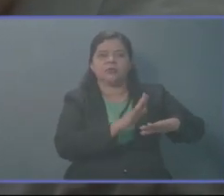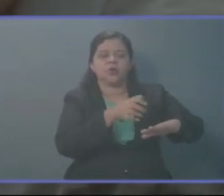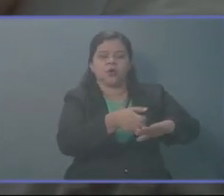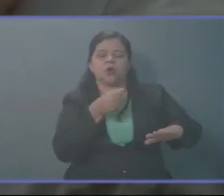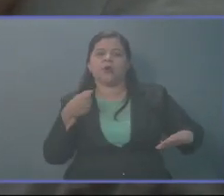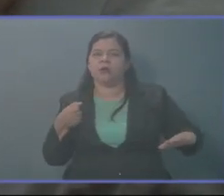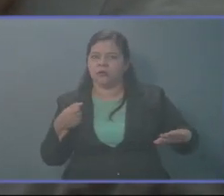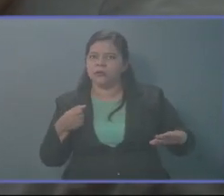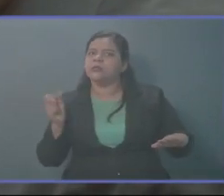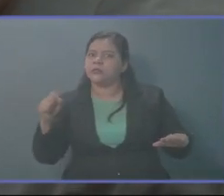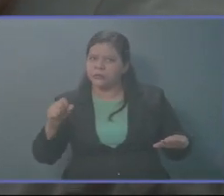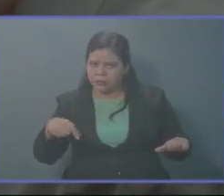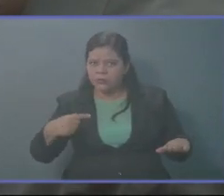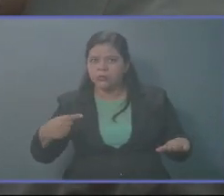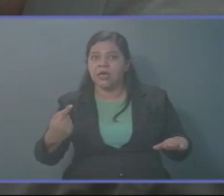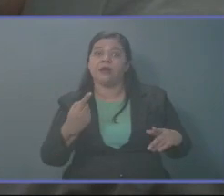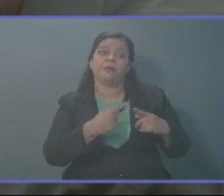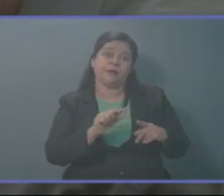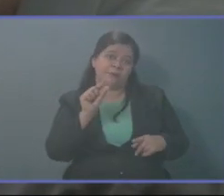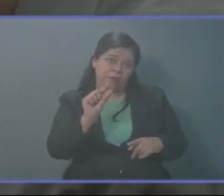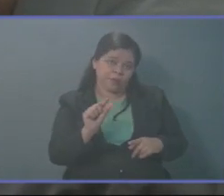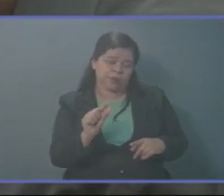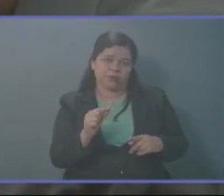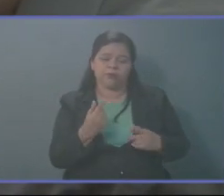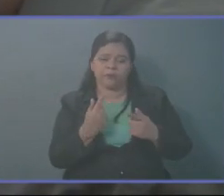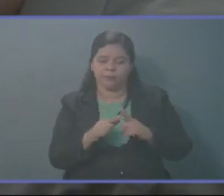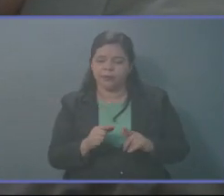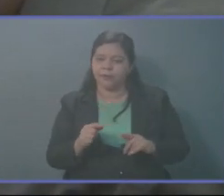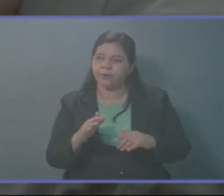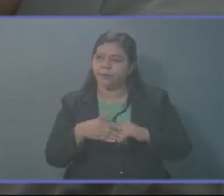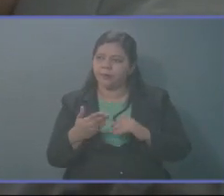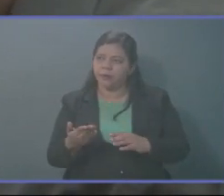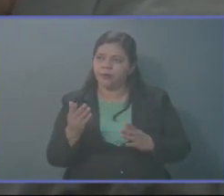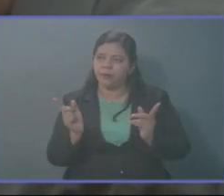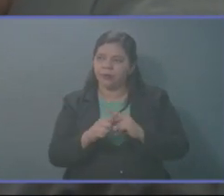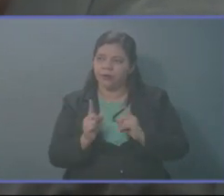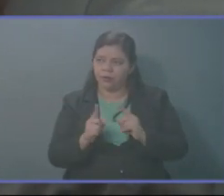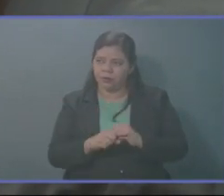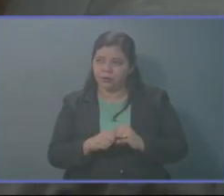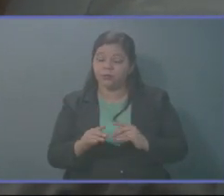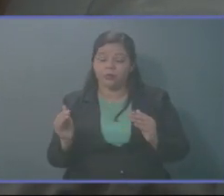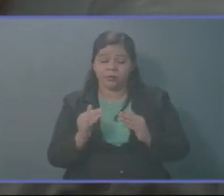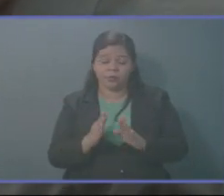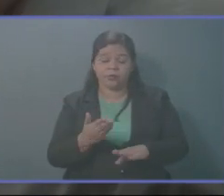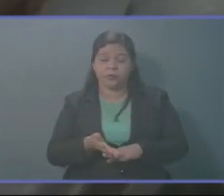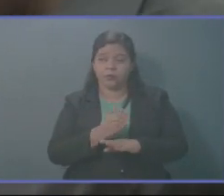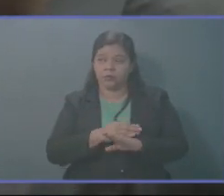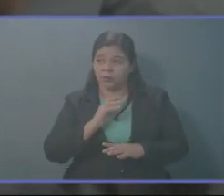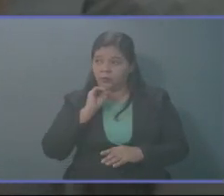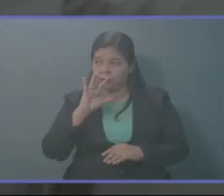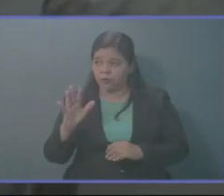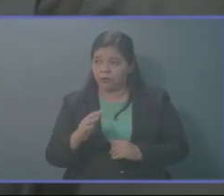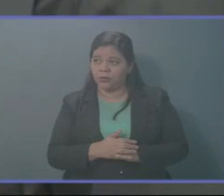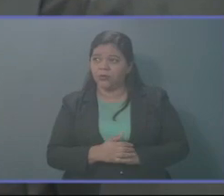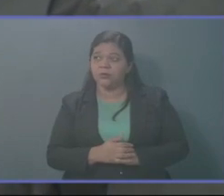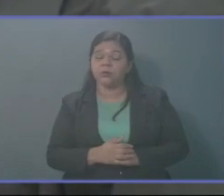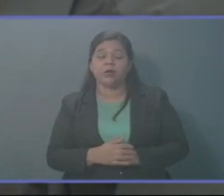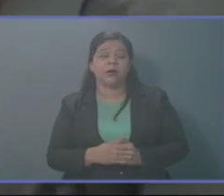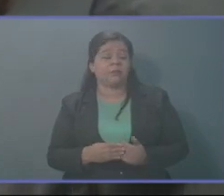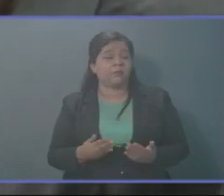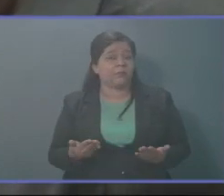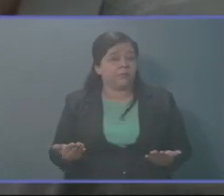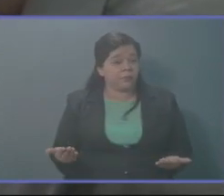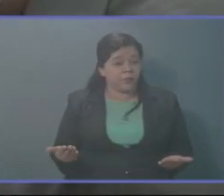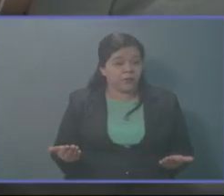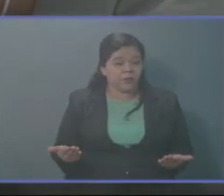de ese rubro, siempre se mantiene. Y mandan unas modificaciones, así como usted lo planteaba, sin embargo,